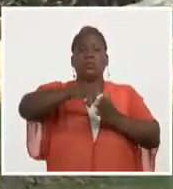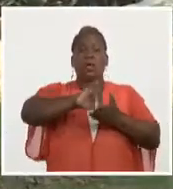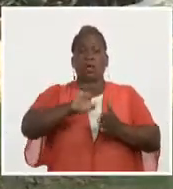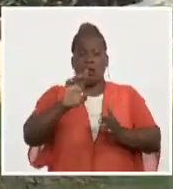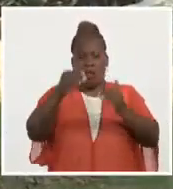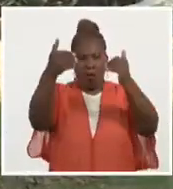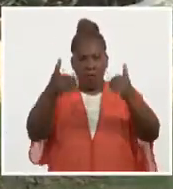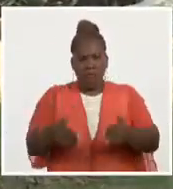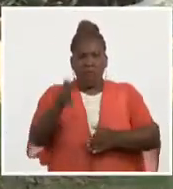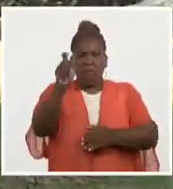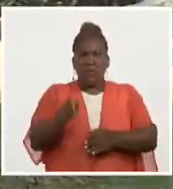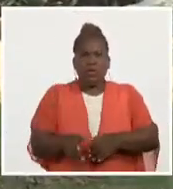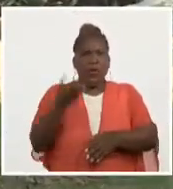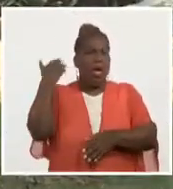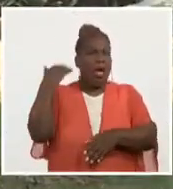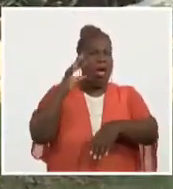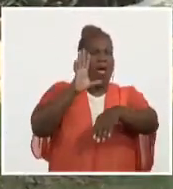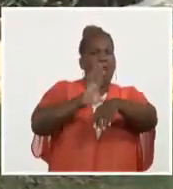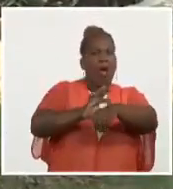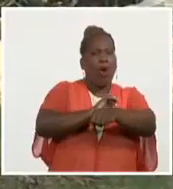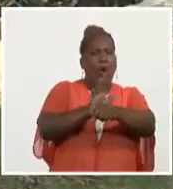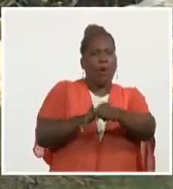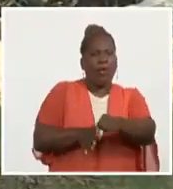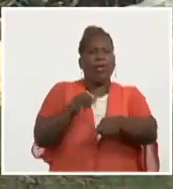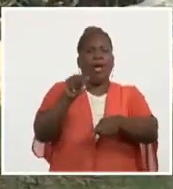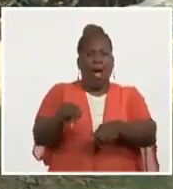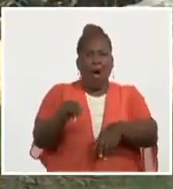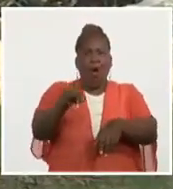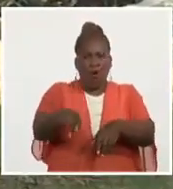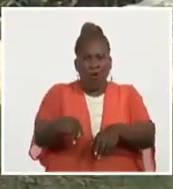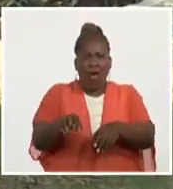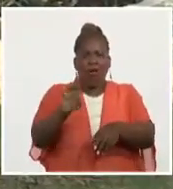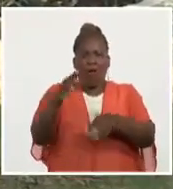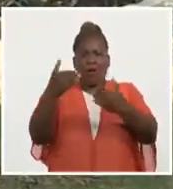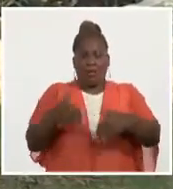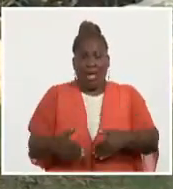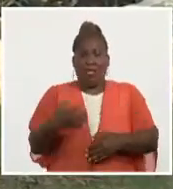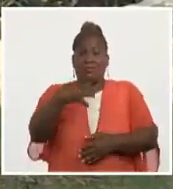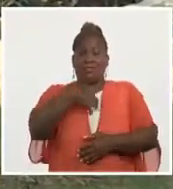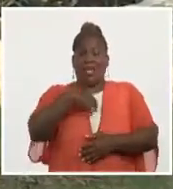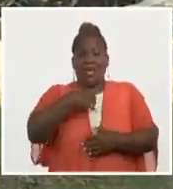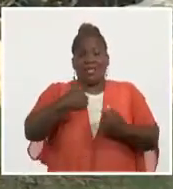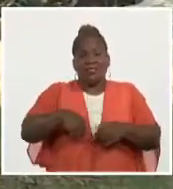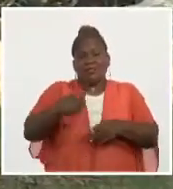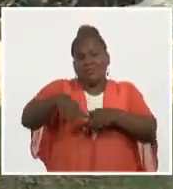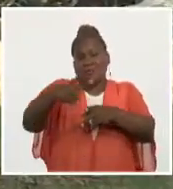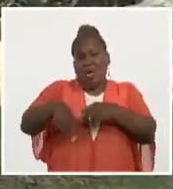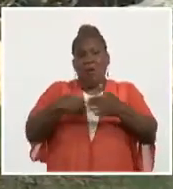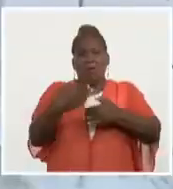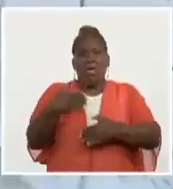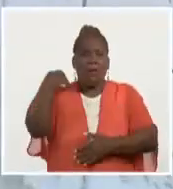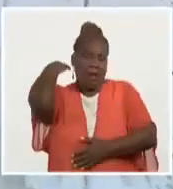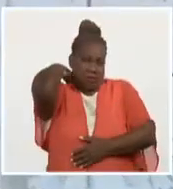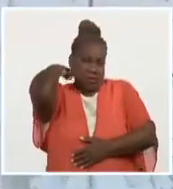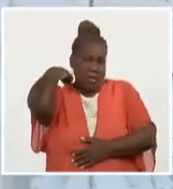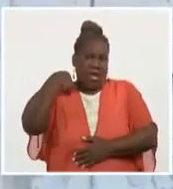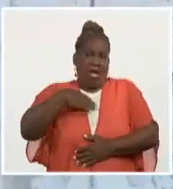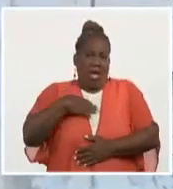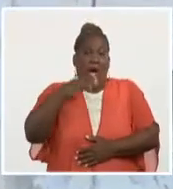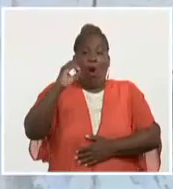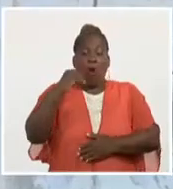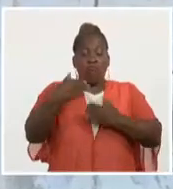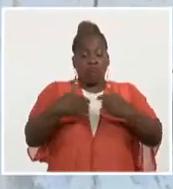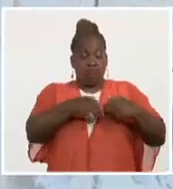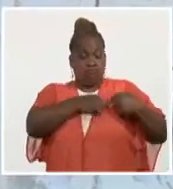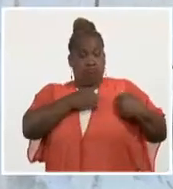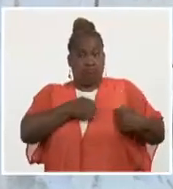a esos pacientes que ya pasaron la COVID y que han quedado con secuelas respiratorias o cardiovasculares. Ya se